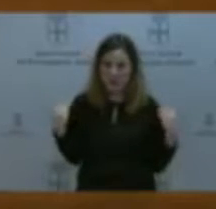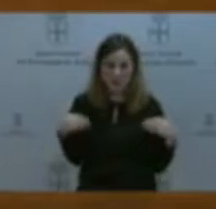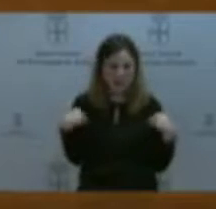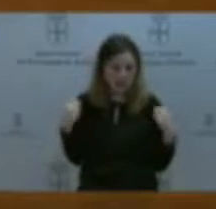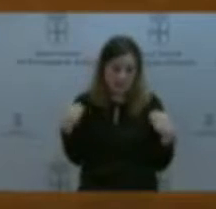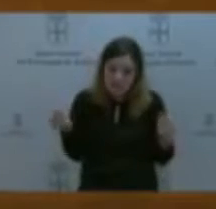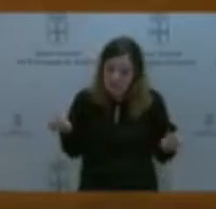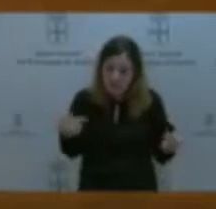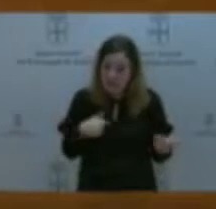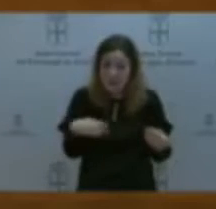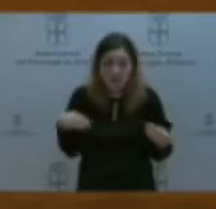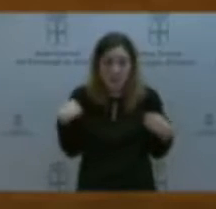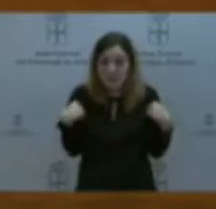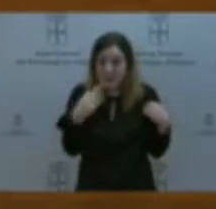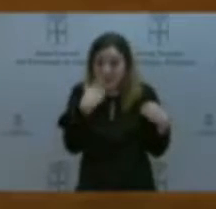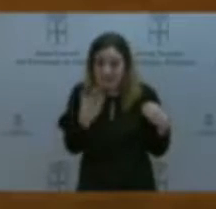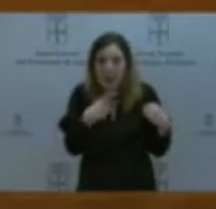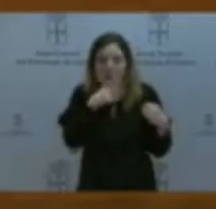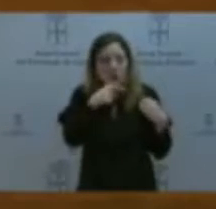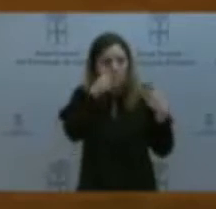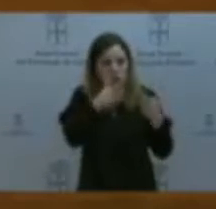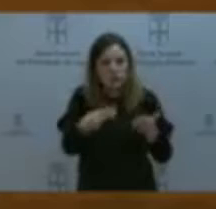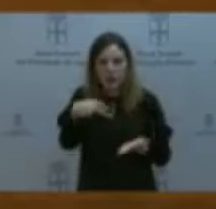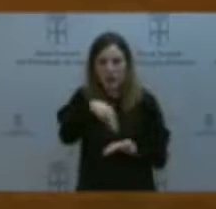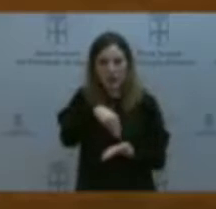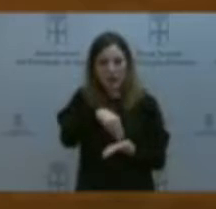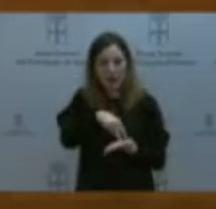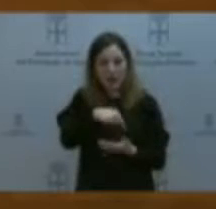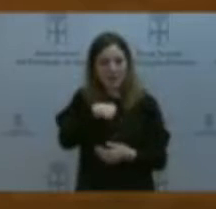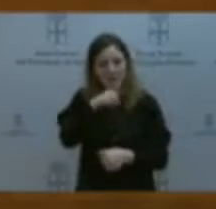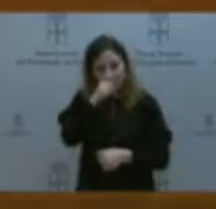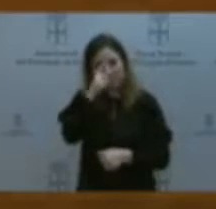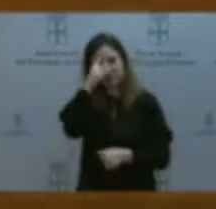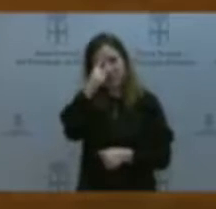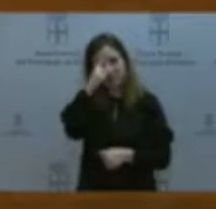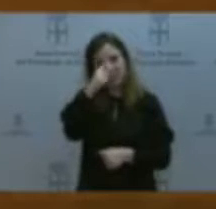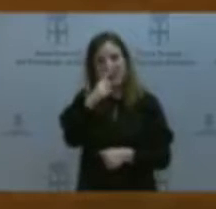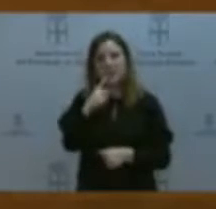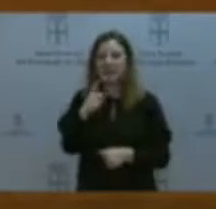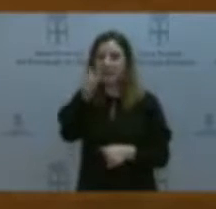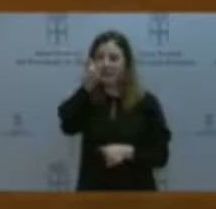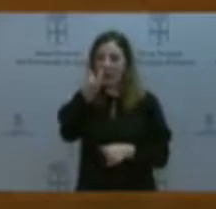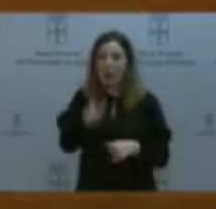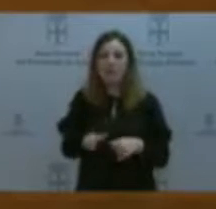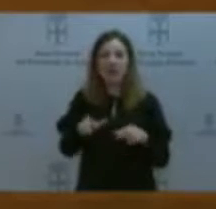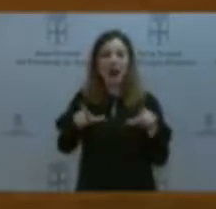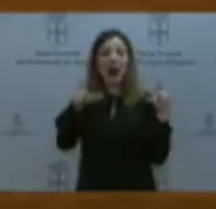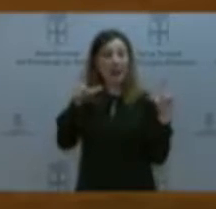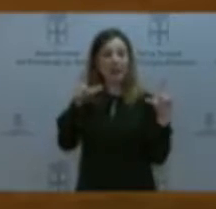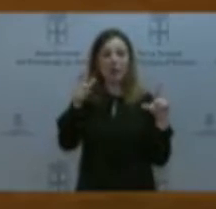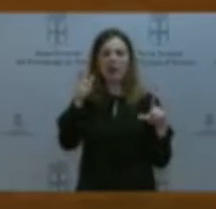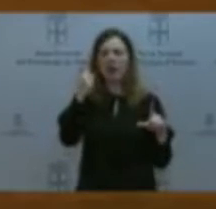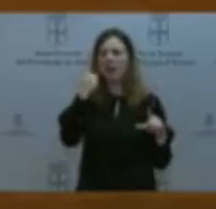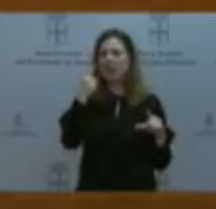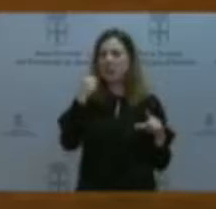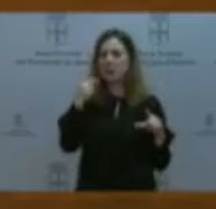aquí y me recordaba a un personaje típico de película americana que aparece como extra en muchas, que es